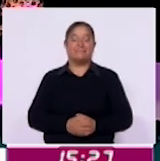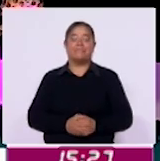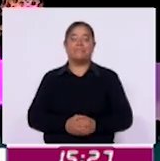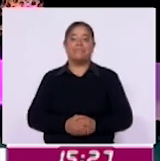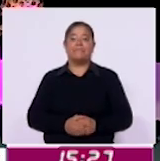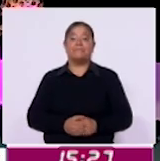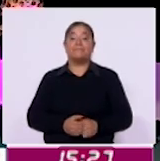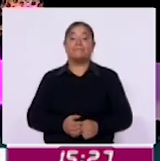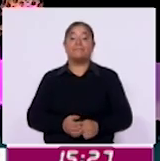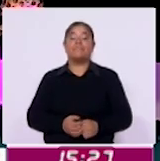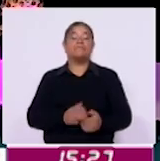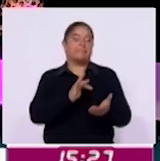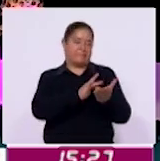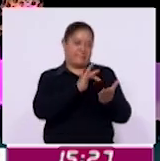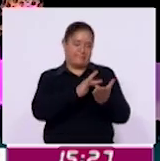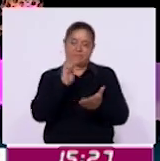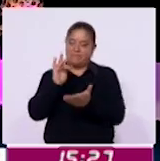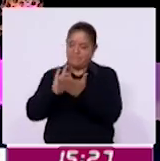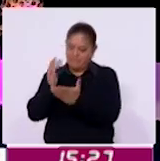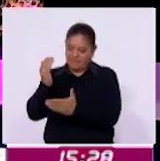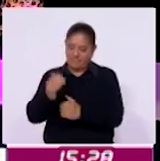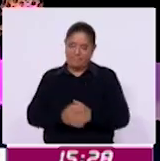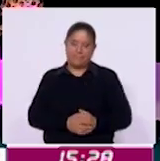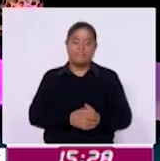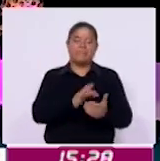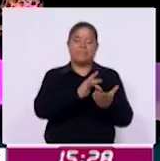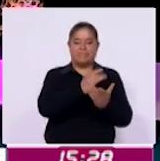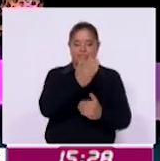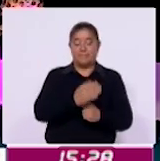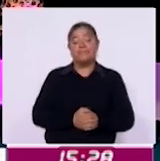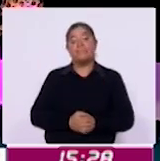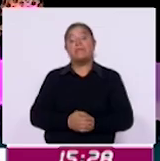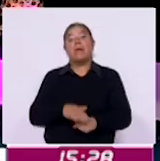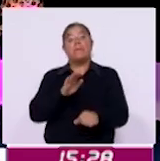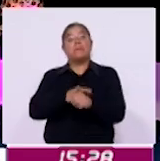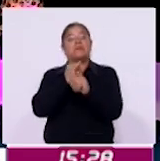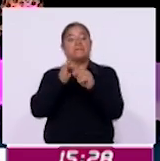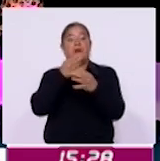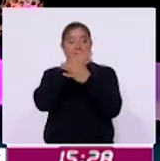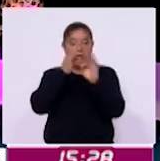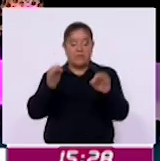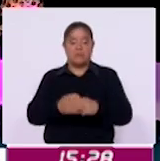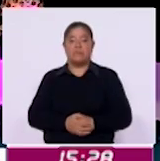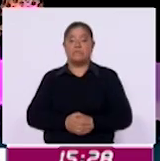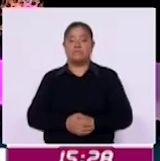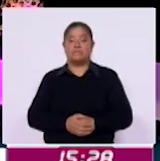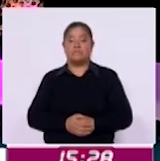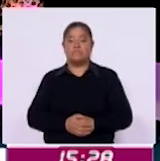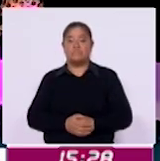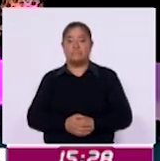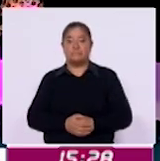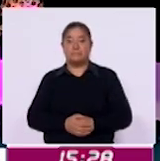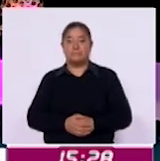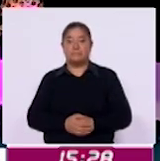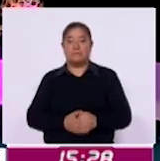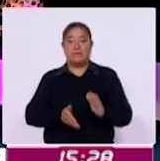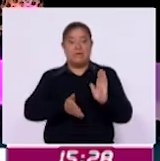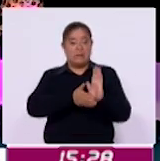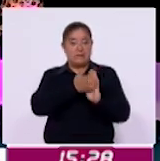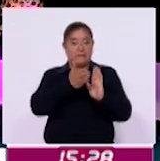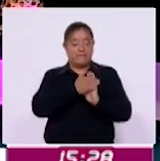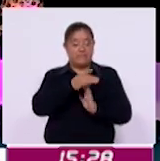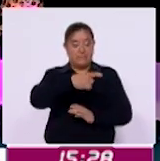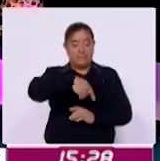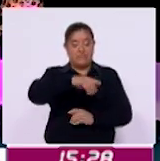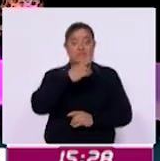Gracias, Beatriz. Gracias. Y bien, pues, en más información le comento que retiran en el Centro Histórico la infraestructura que se